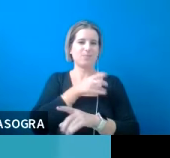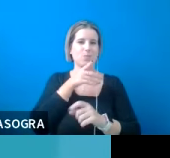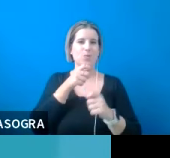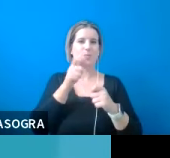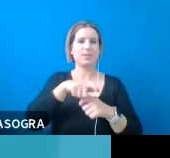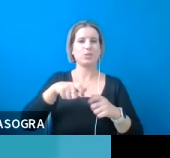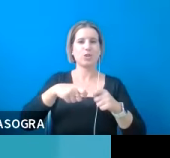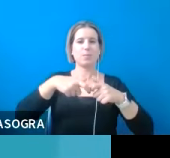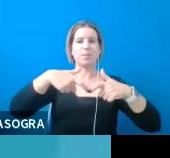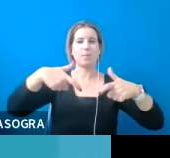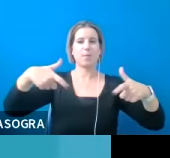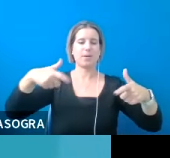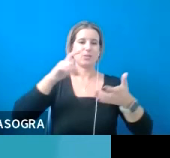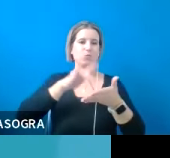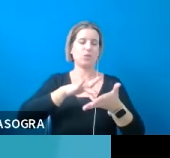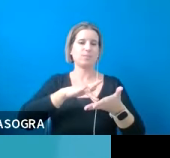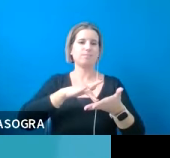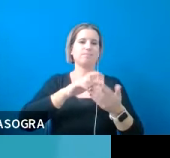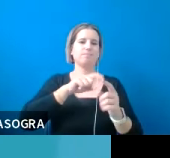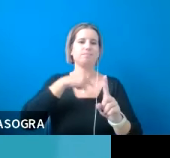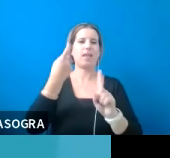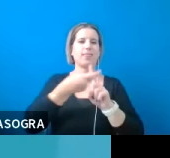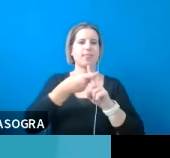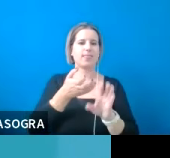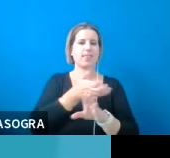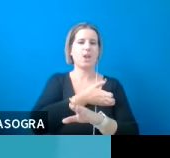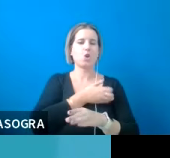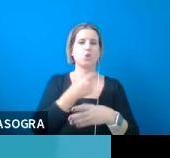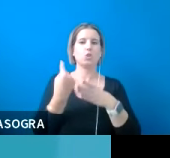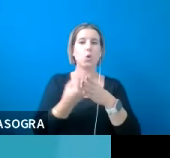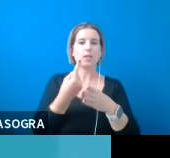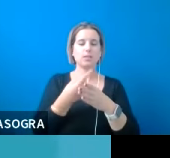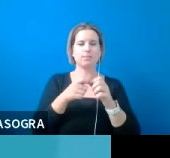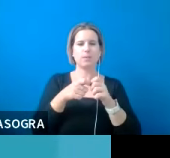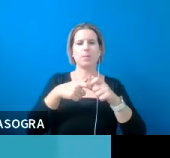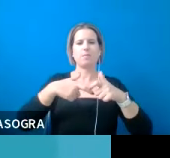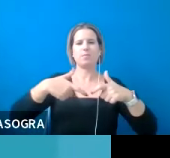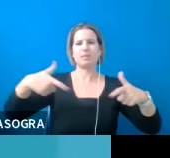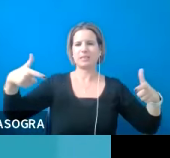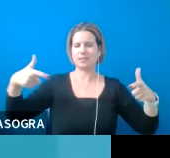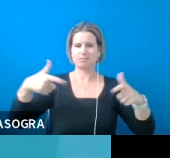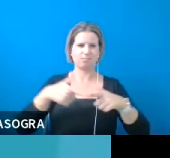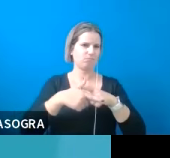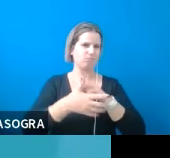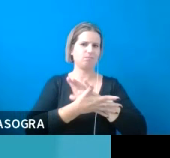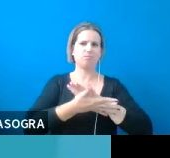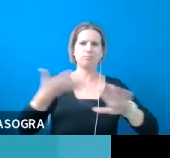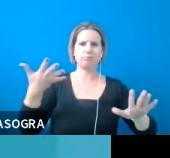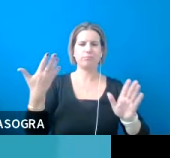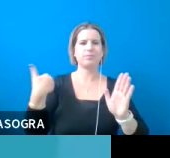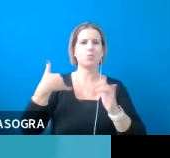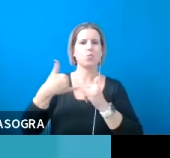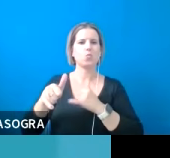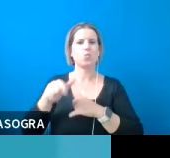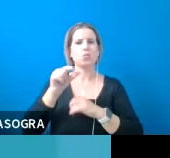que reciben un diagnóstico de trastorno del espectro del autismo ha crecido de manera exponencial en el último tiempo y ha sido